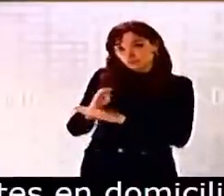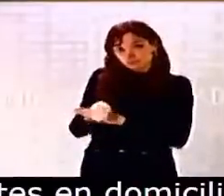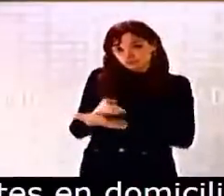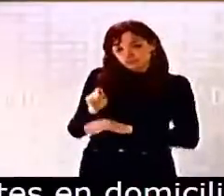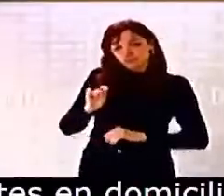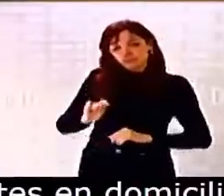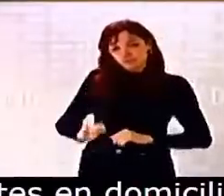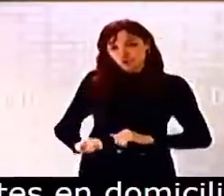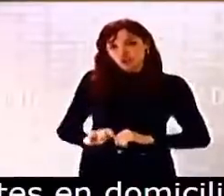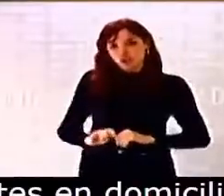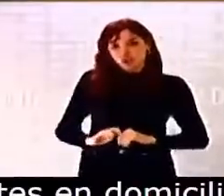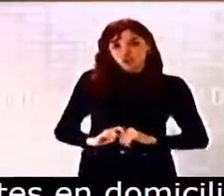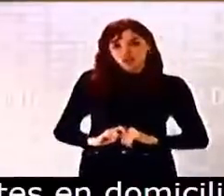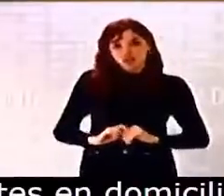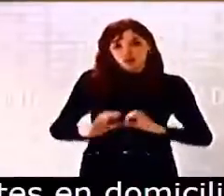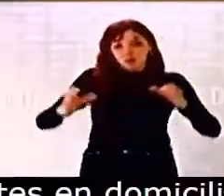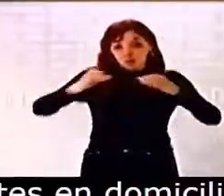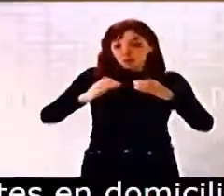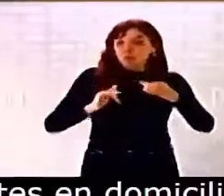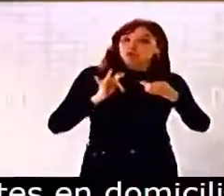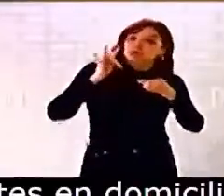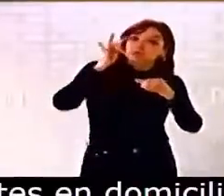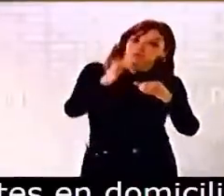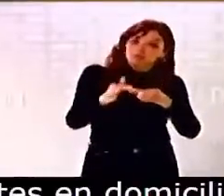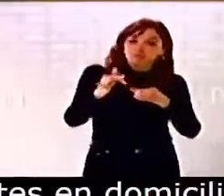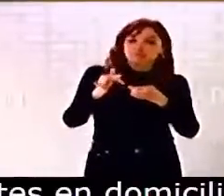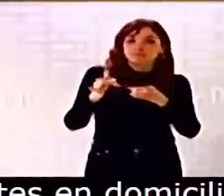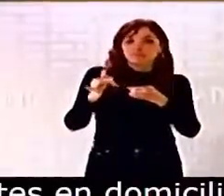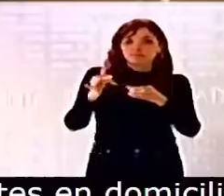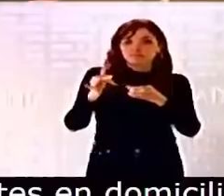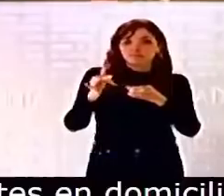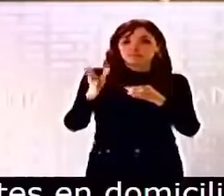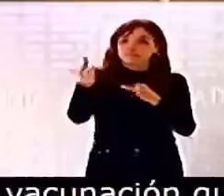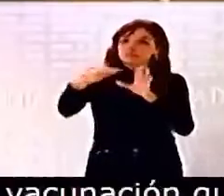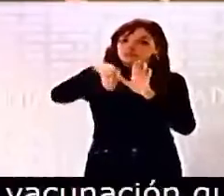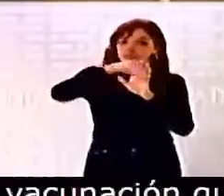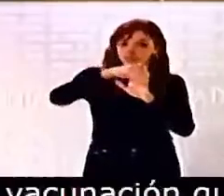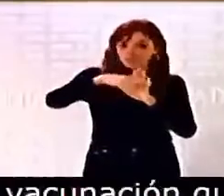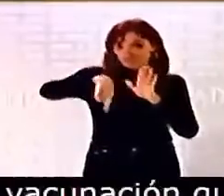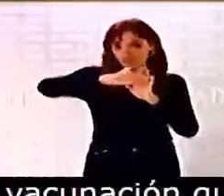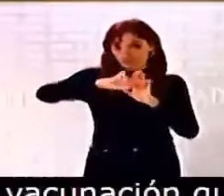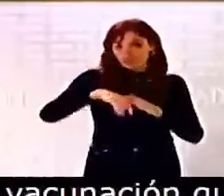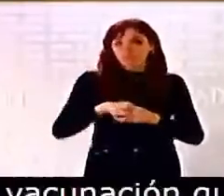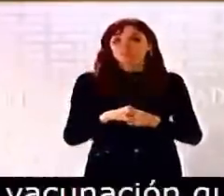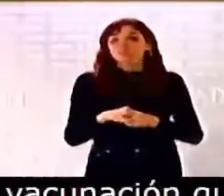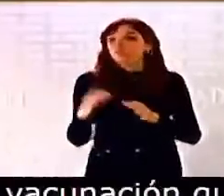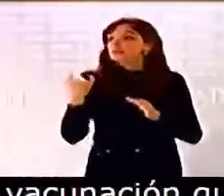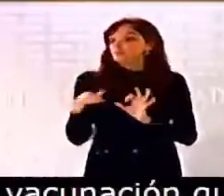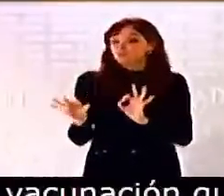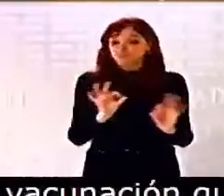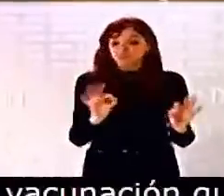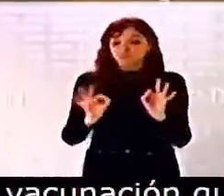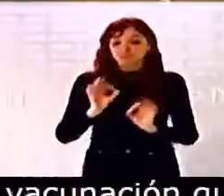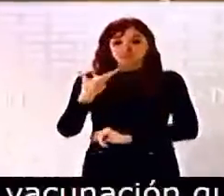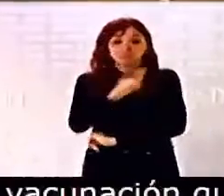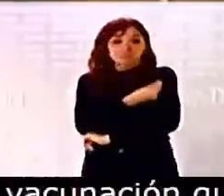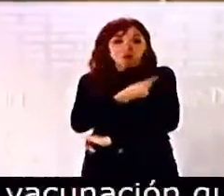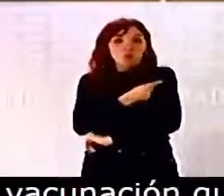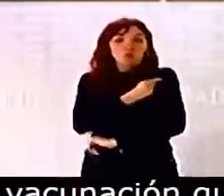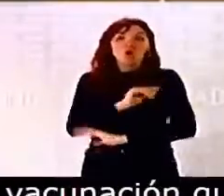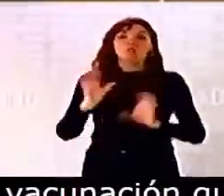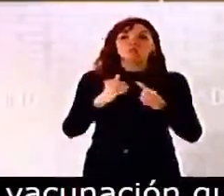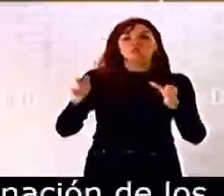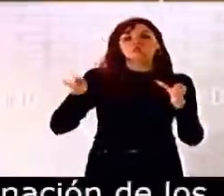Ese es el siguiente grupo de vacunación que se va a incorporar. Ya estamos terminando con la vacunación de los